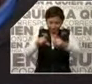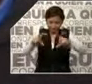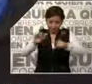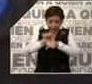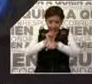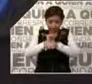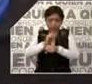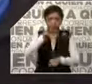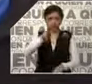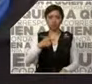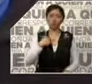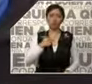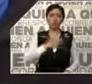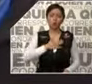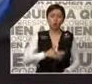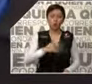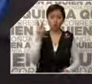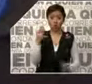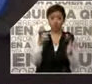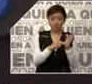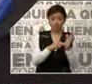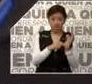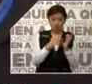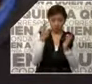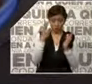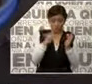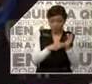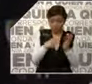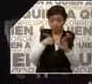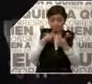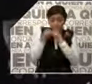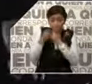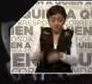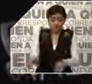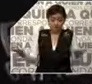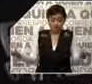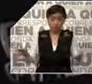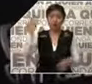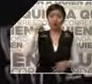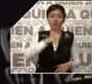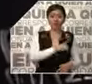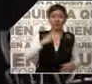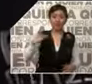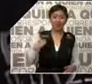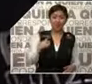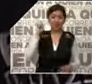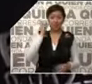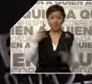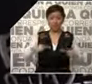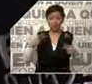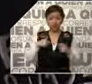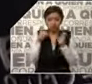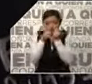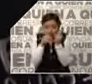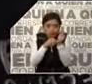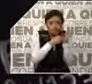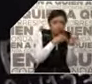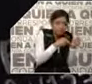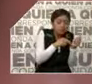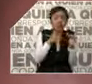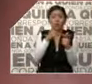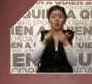hace justo de que esos 2,000 pesos se queden en el aire, ¿verdad? Desde la deuda la persona se ha escondido para no pagarles,